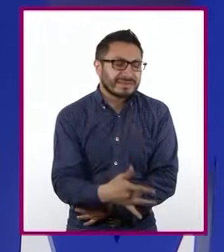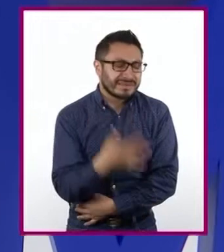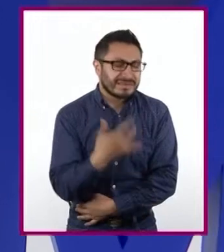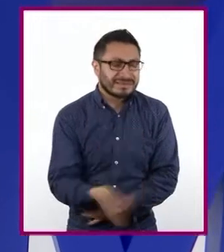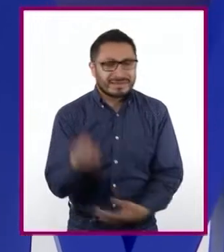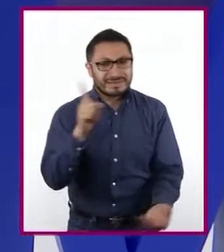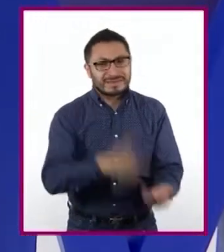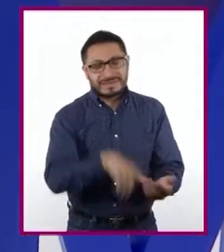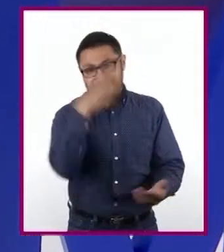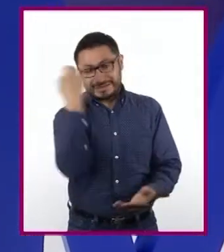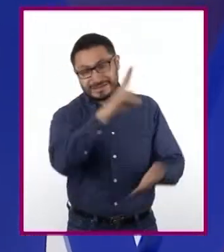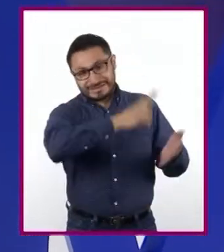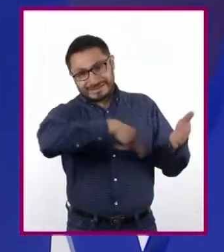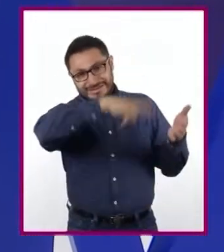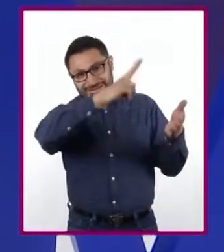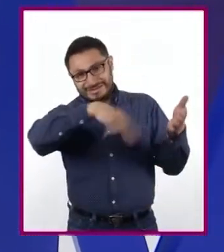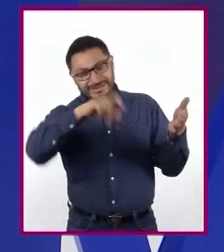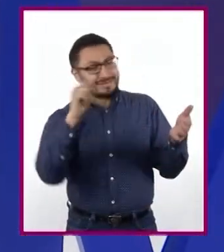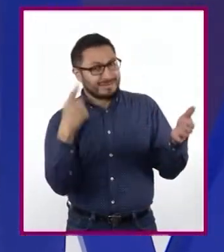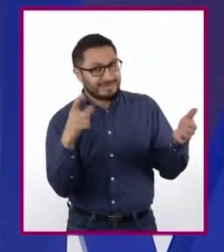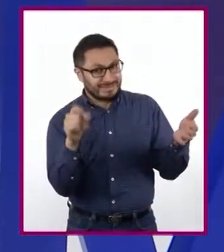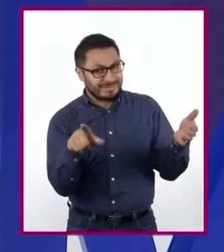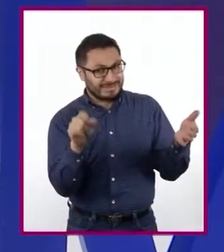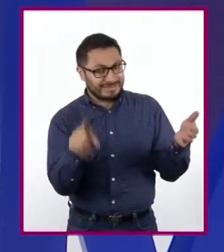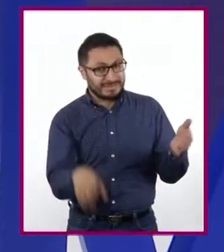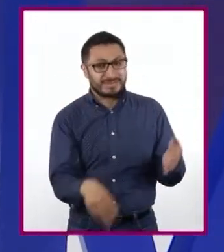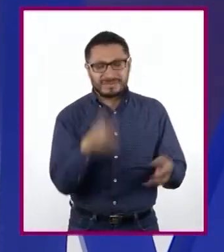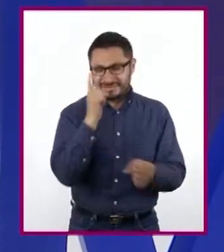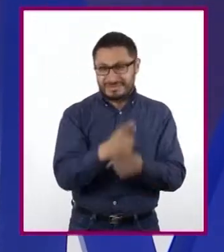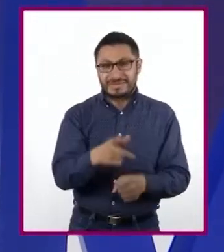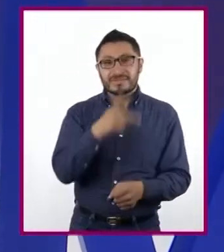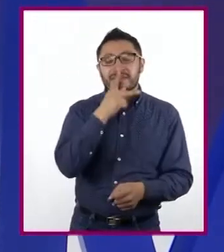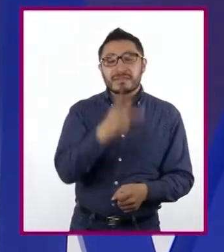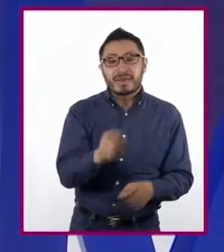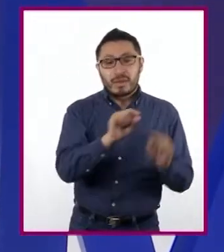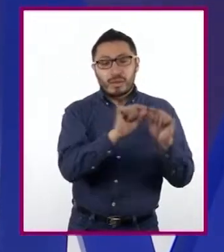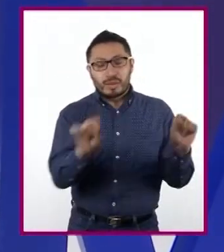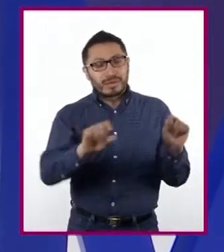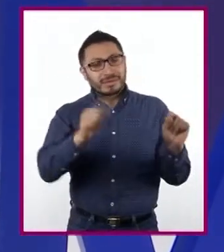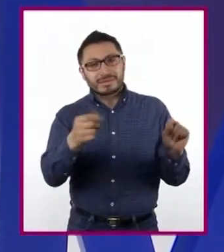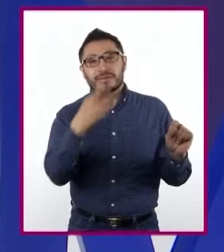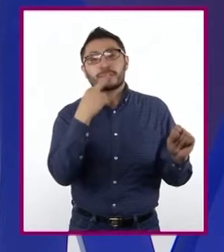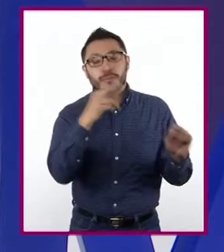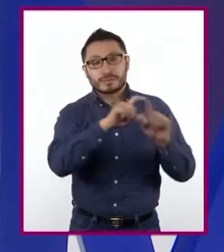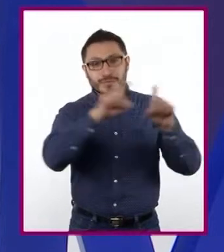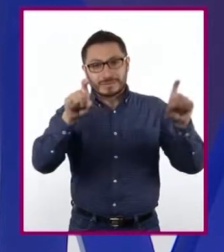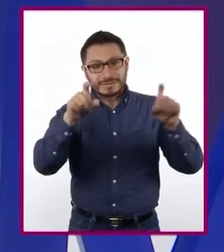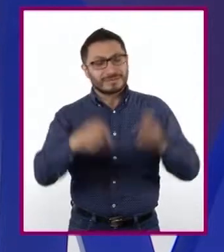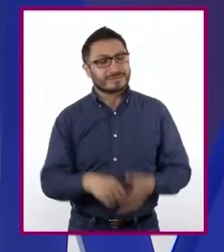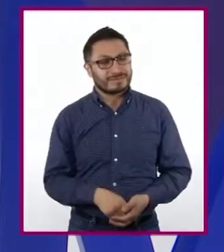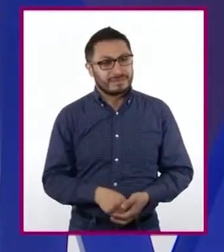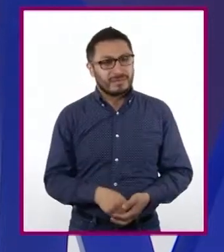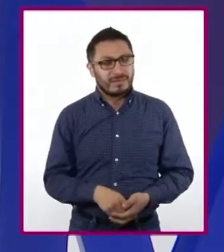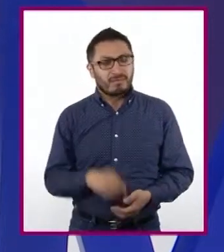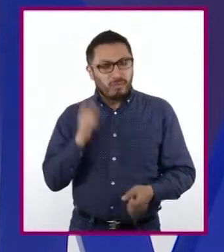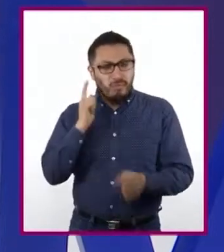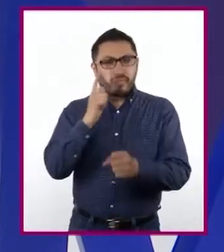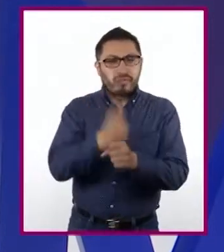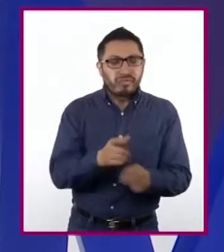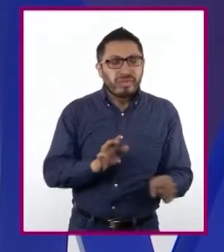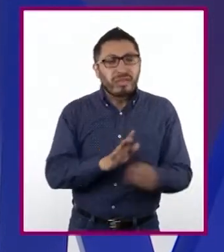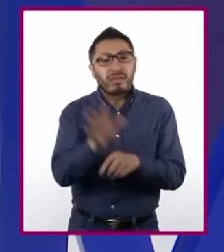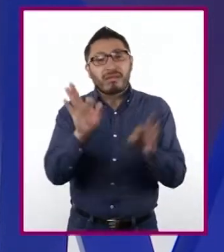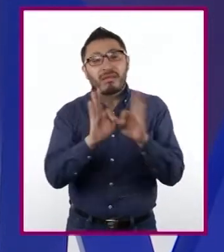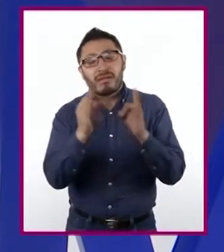autorretratos. ¿Notaron que había palabras subrayadas y otras resaltadas en rojo? ¿Lograron ver qué tipo